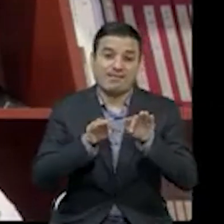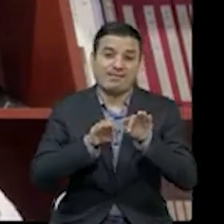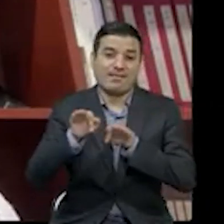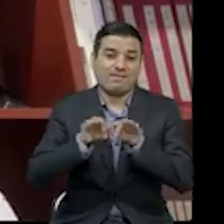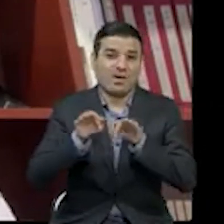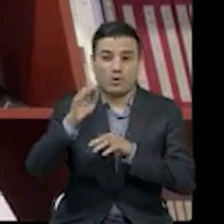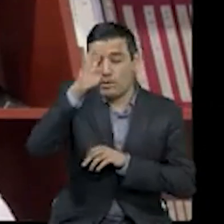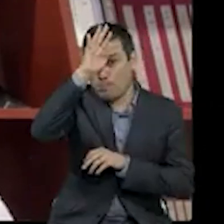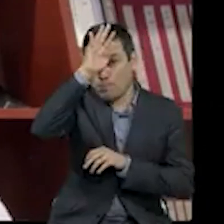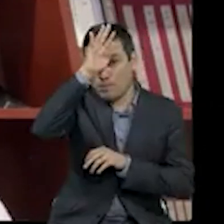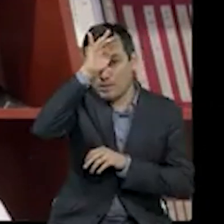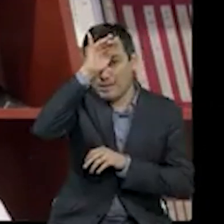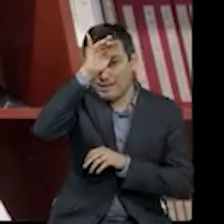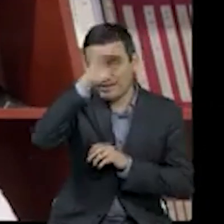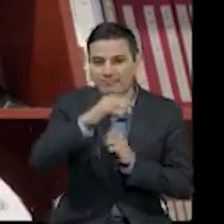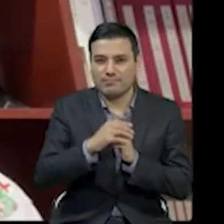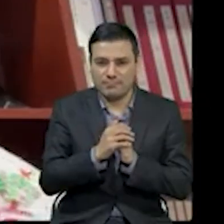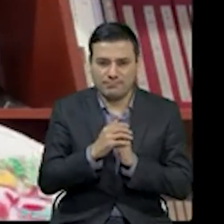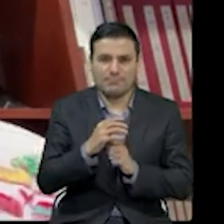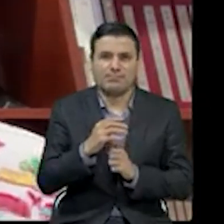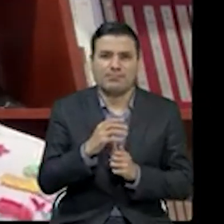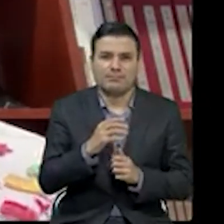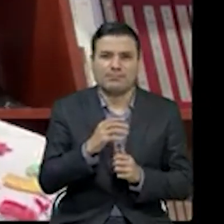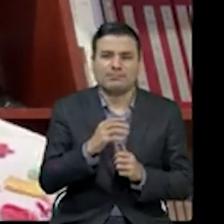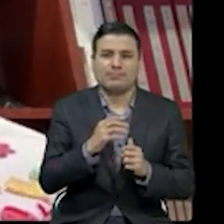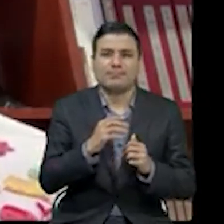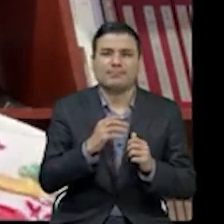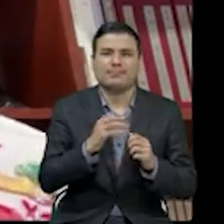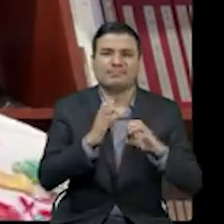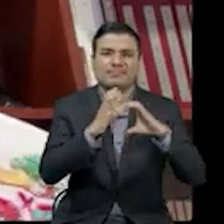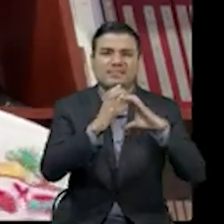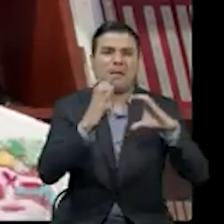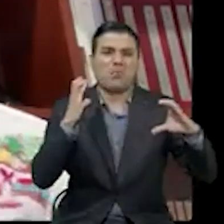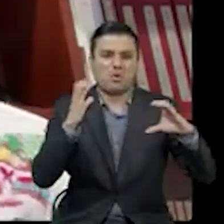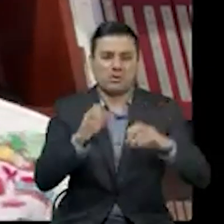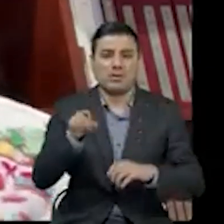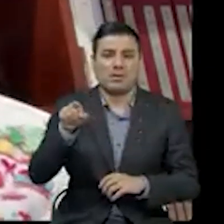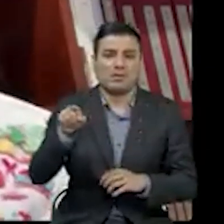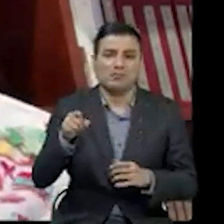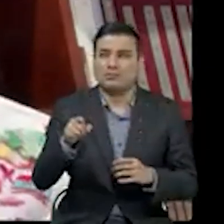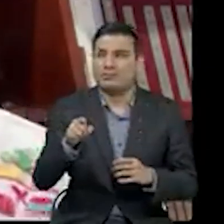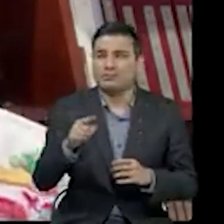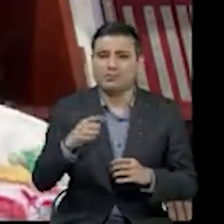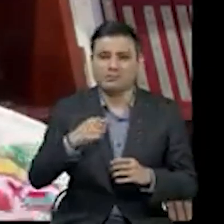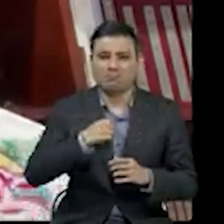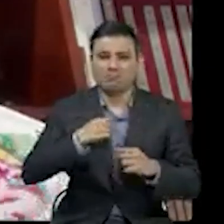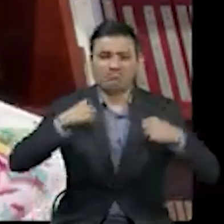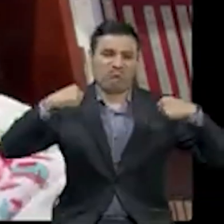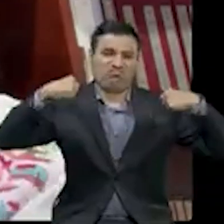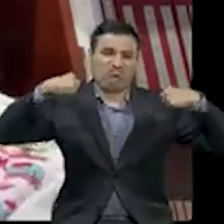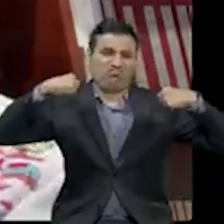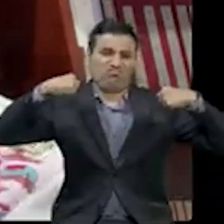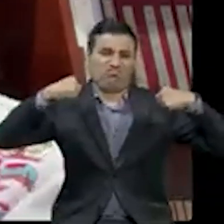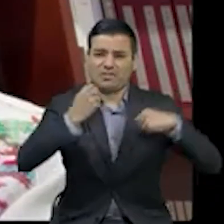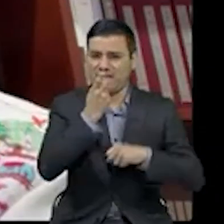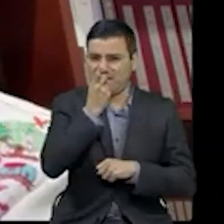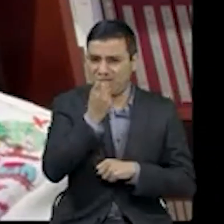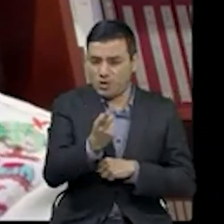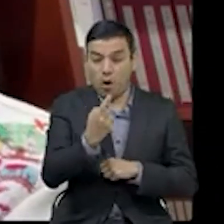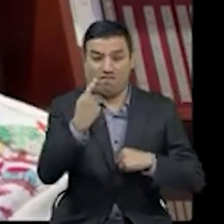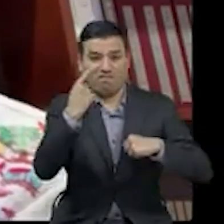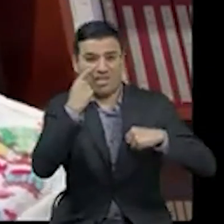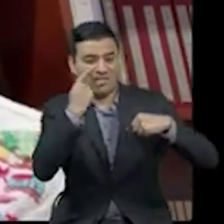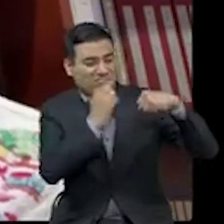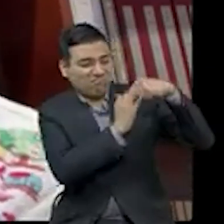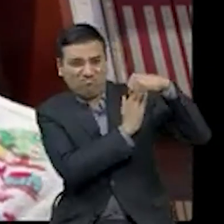Monterrey en un transporte público sacó, como se conoce popularmente, el conejo y les dijo, miren, esto es